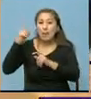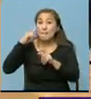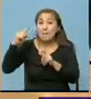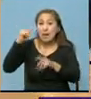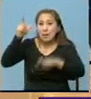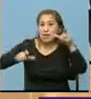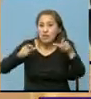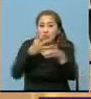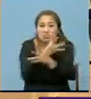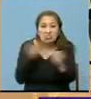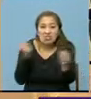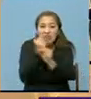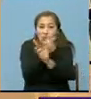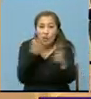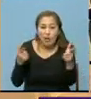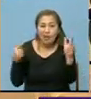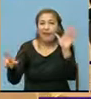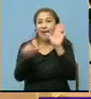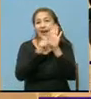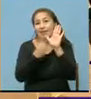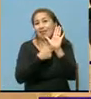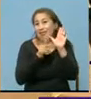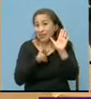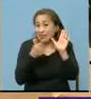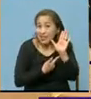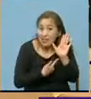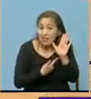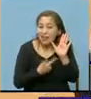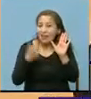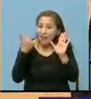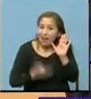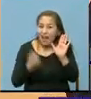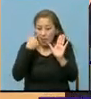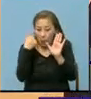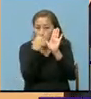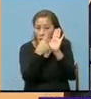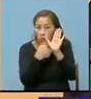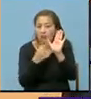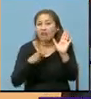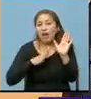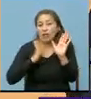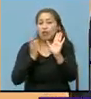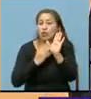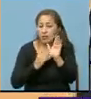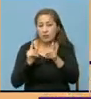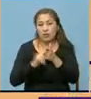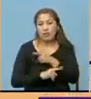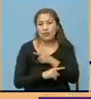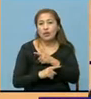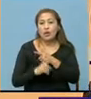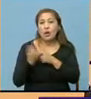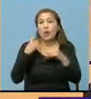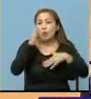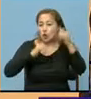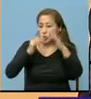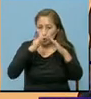y esto lo que está en esta resolución de lo confirma acá hacen observaciones porque falta documentación por